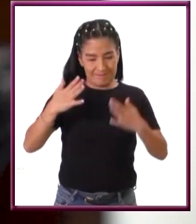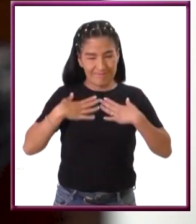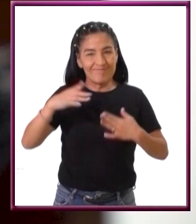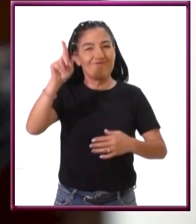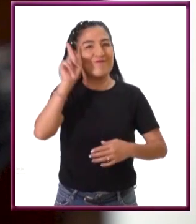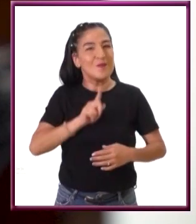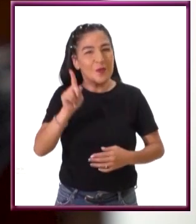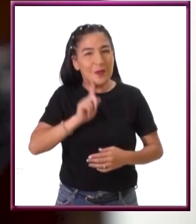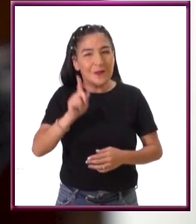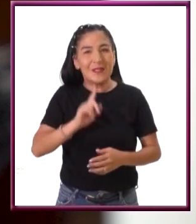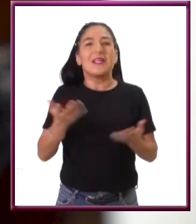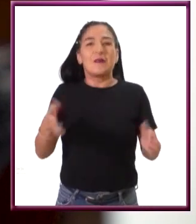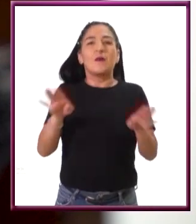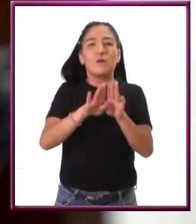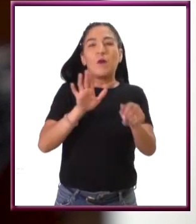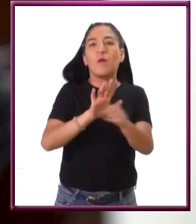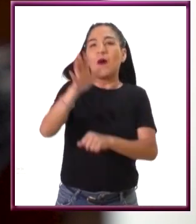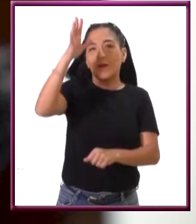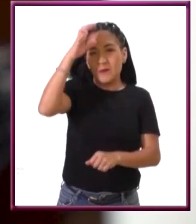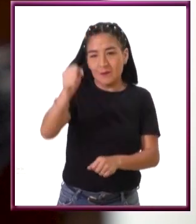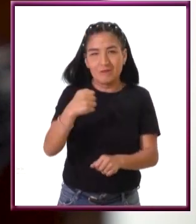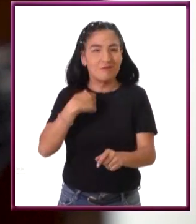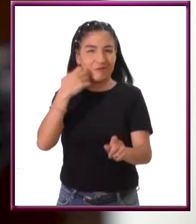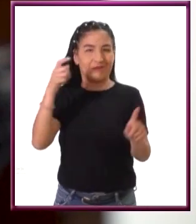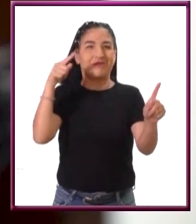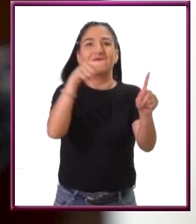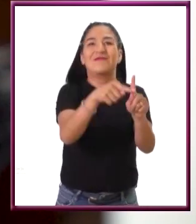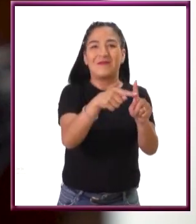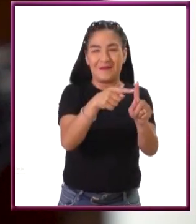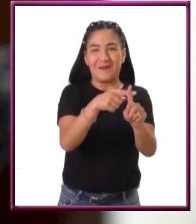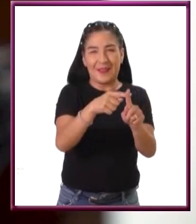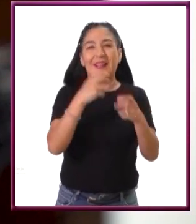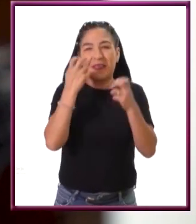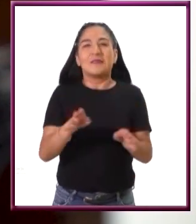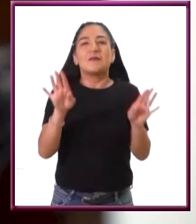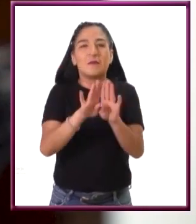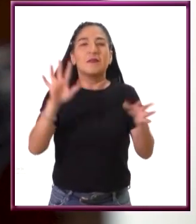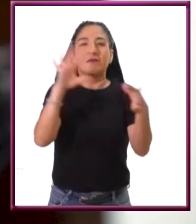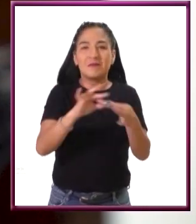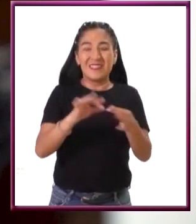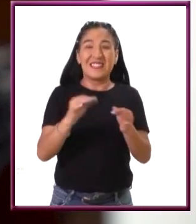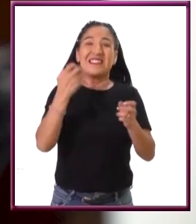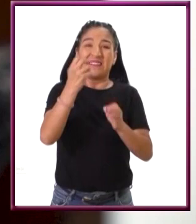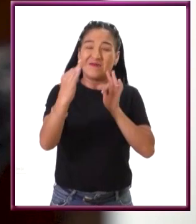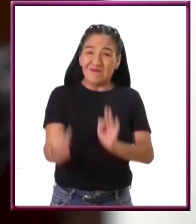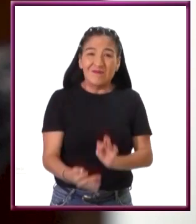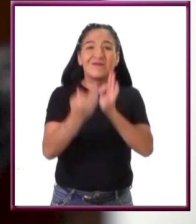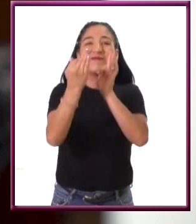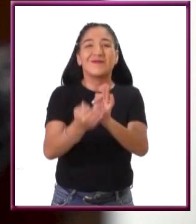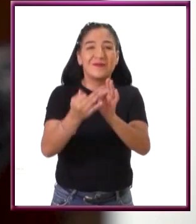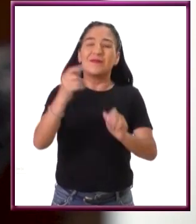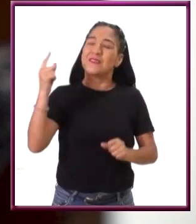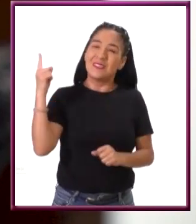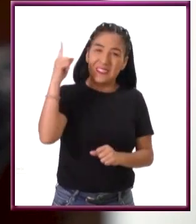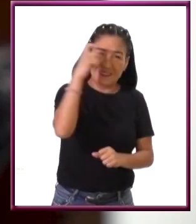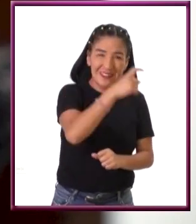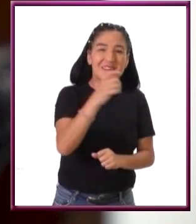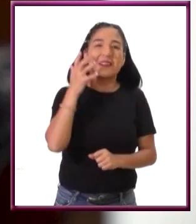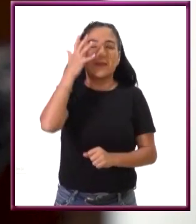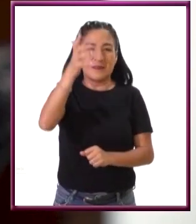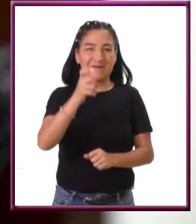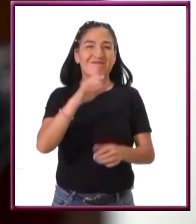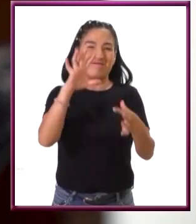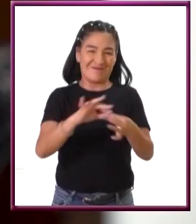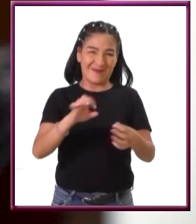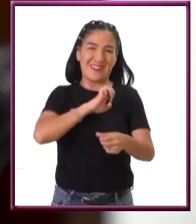mi feminidad a aquel concepto que quiero conseguir. En este sentido, me parece que enfrentamos un gran reto porque,